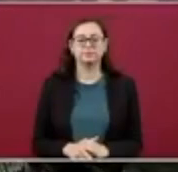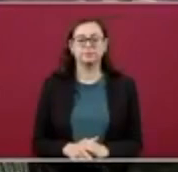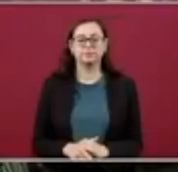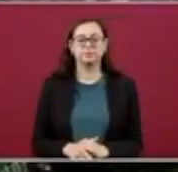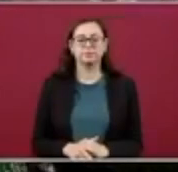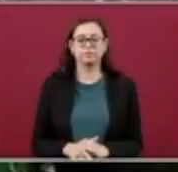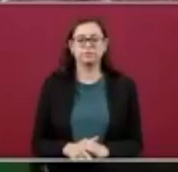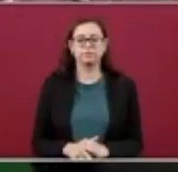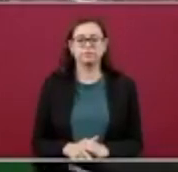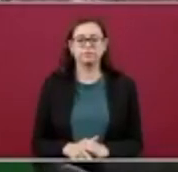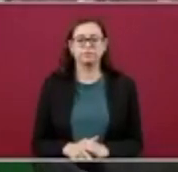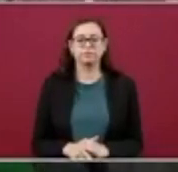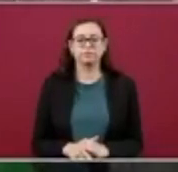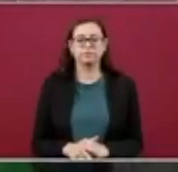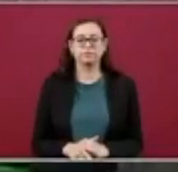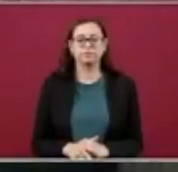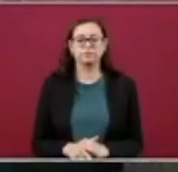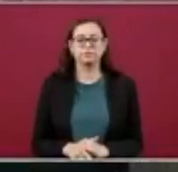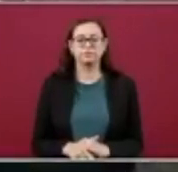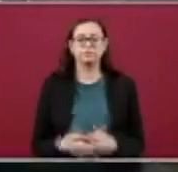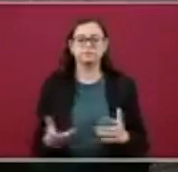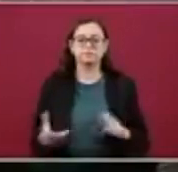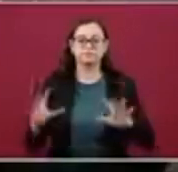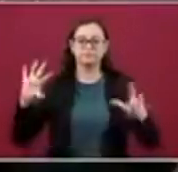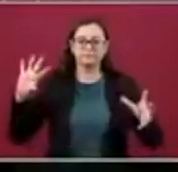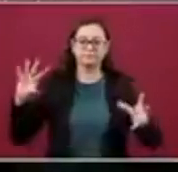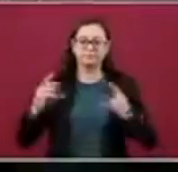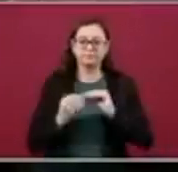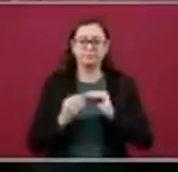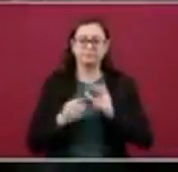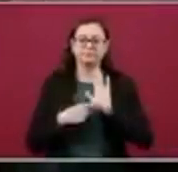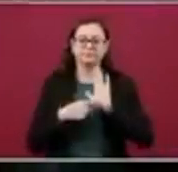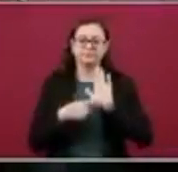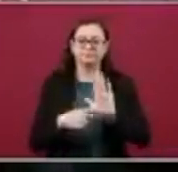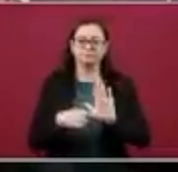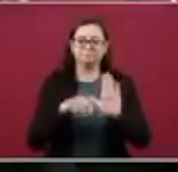Y este fue el resultado.